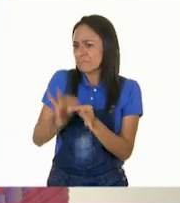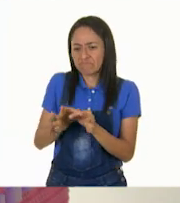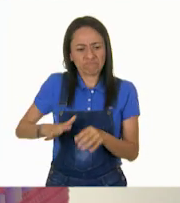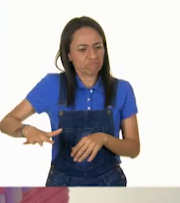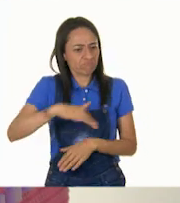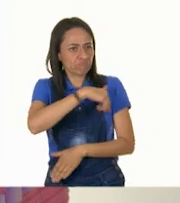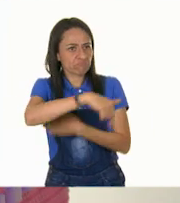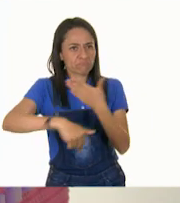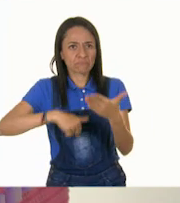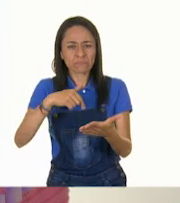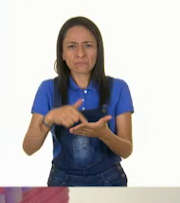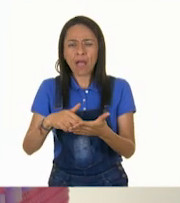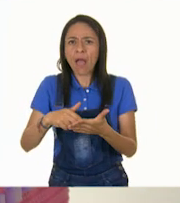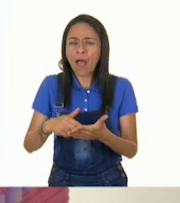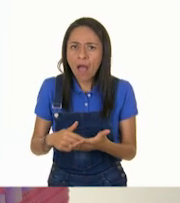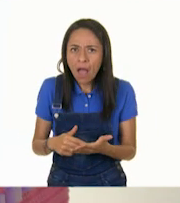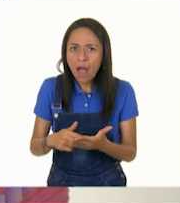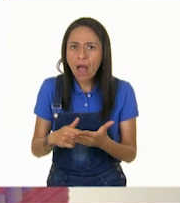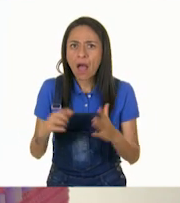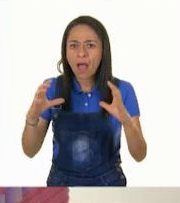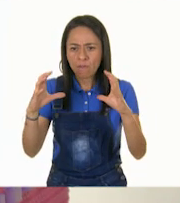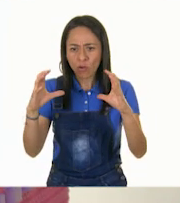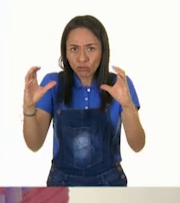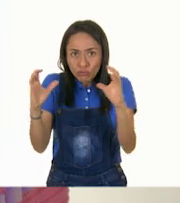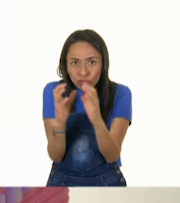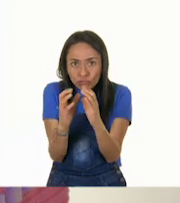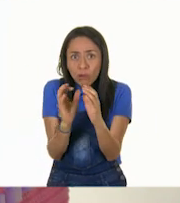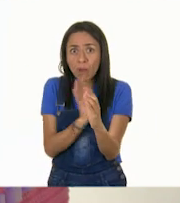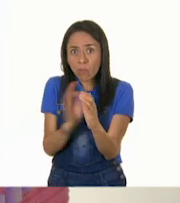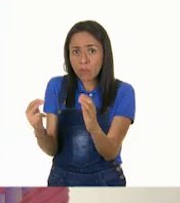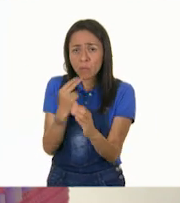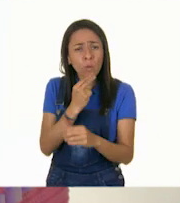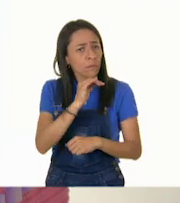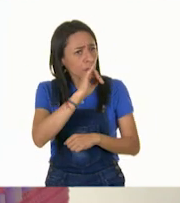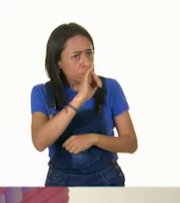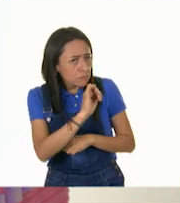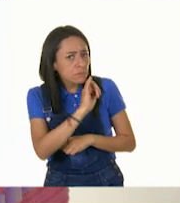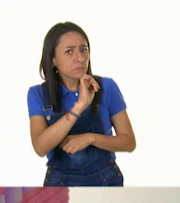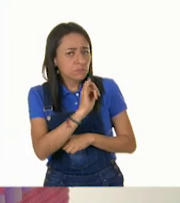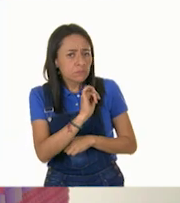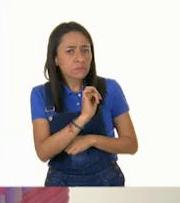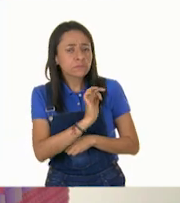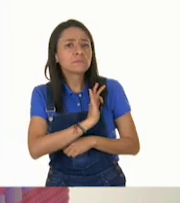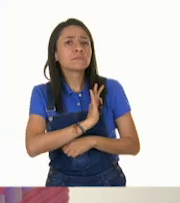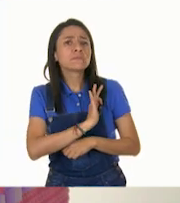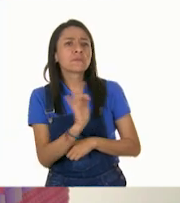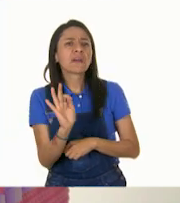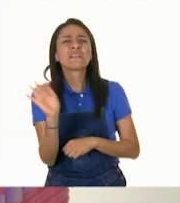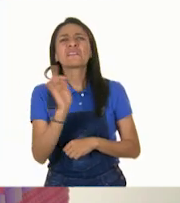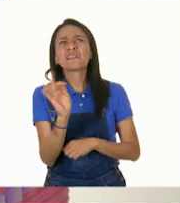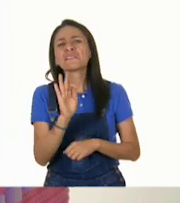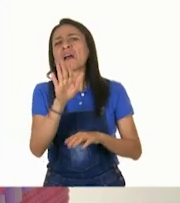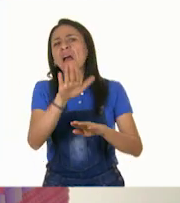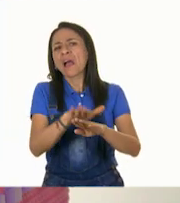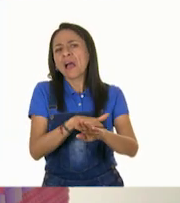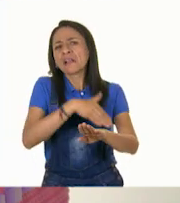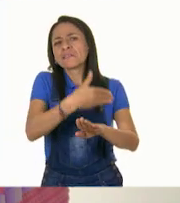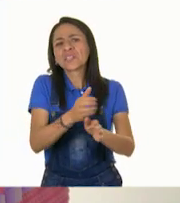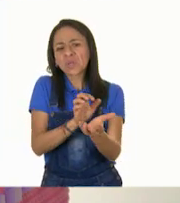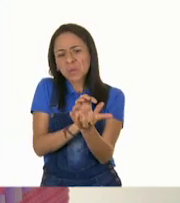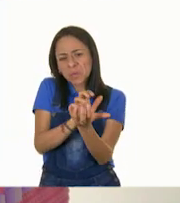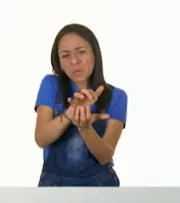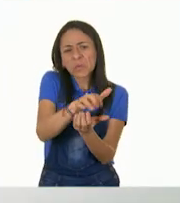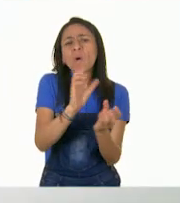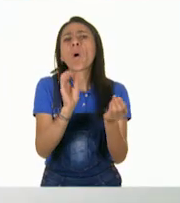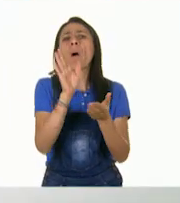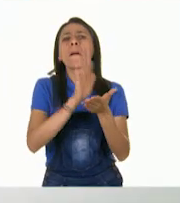utilizar pequeñas pelotas así es podemos sustituirlas por nuestras pelotas de calcetín o bolas de papel